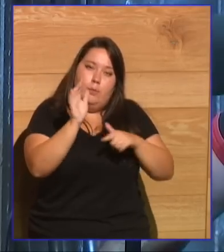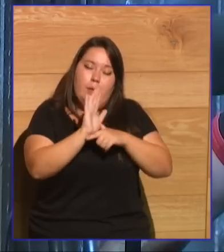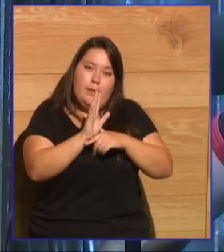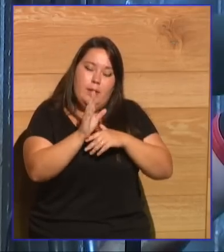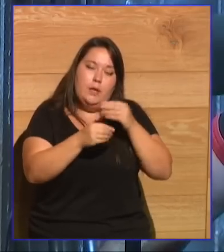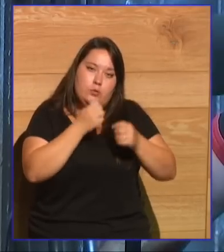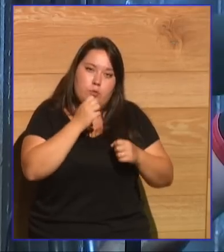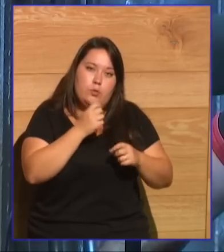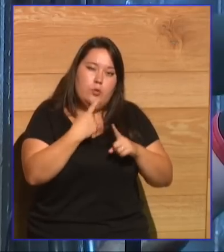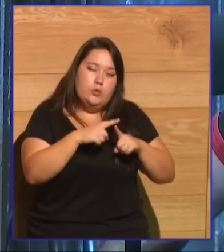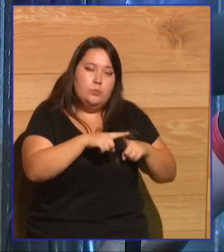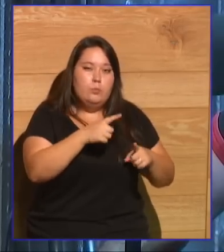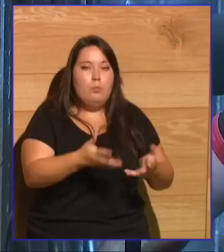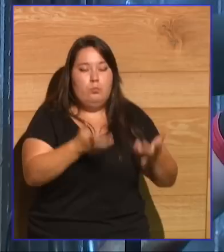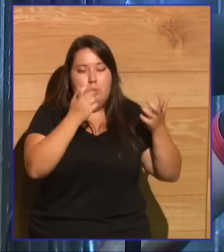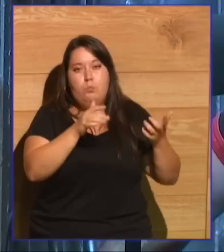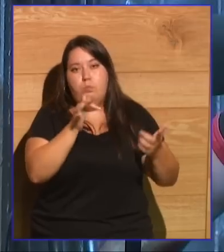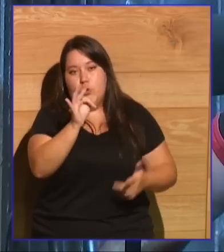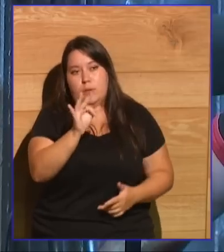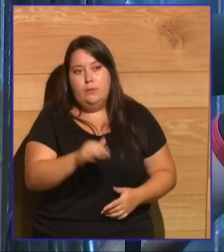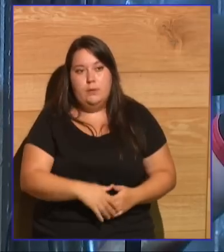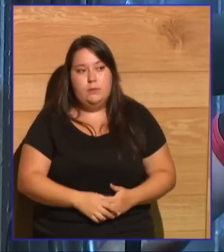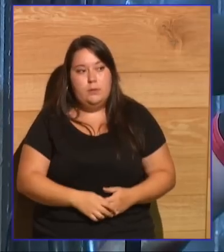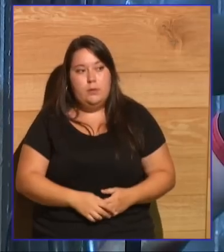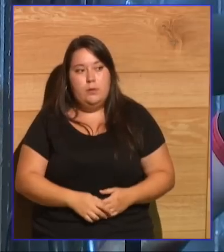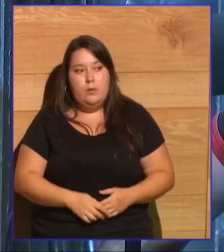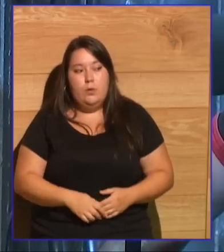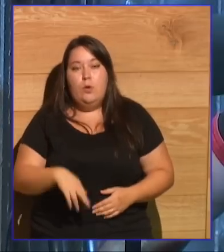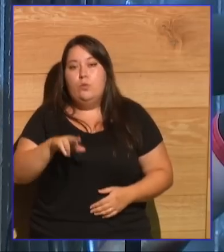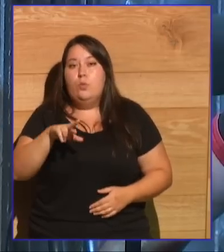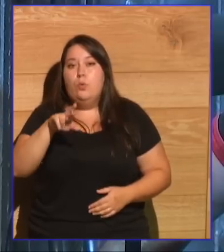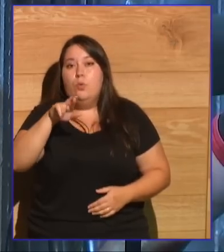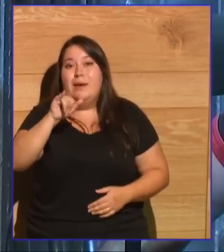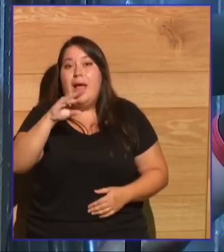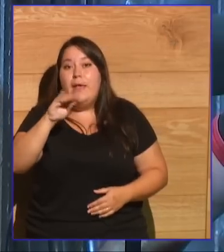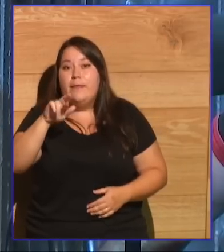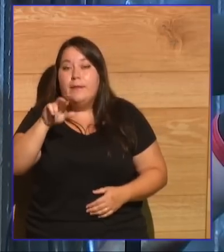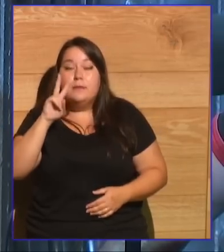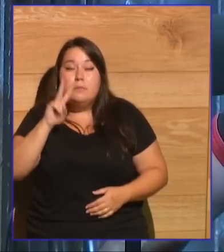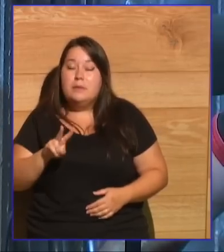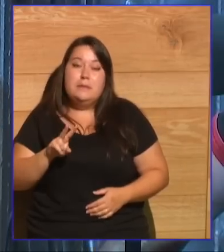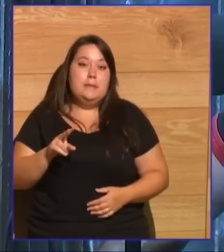entender que esto que estás viendo es de otro planeta es lo que no puedo lo que no puedo comprender